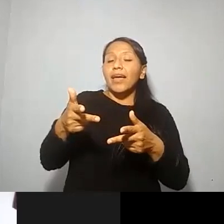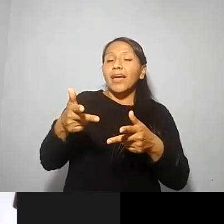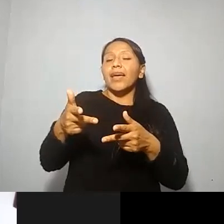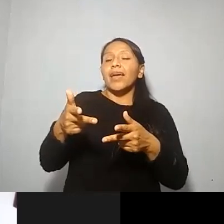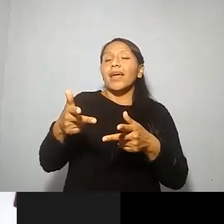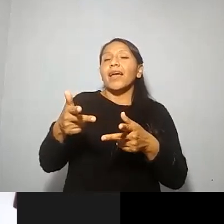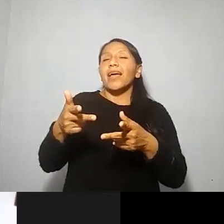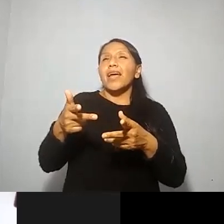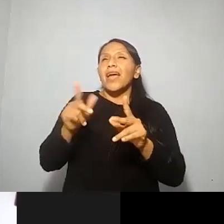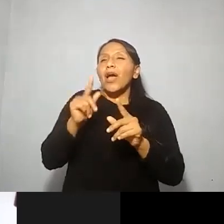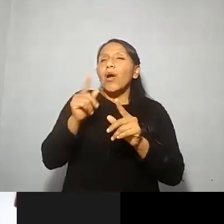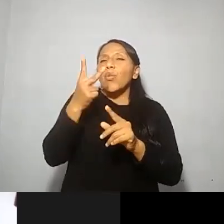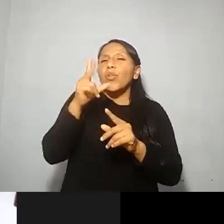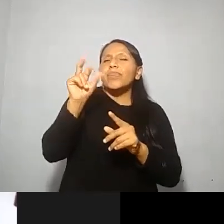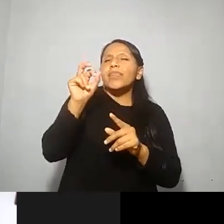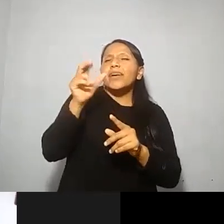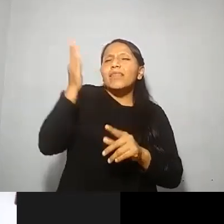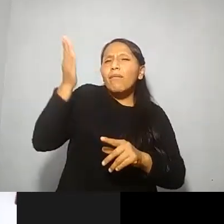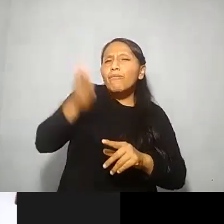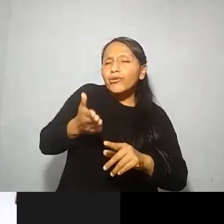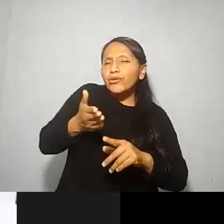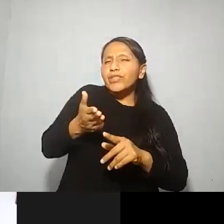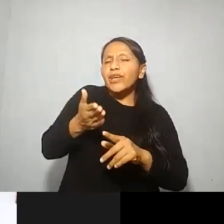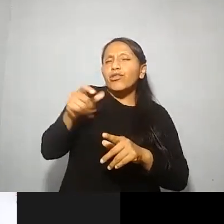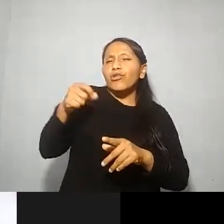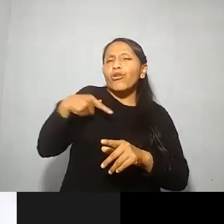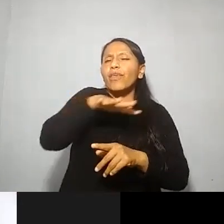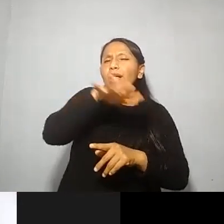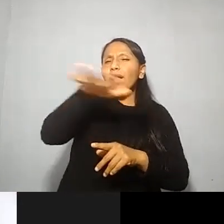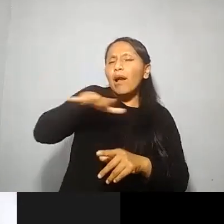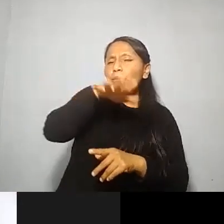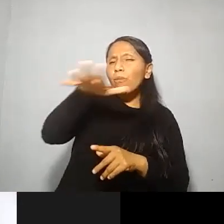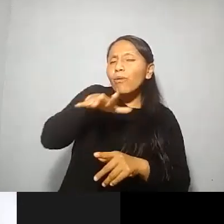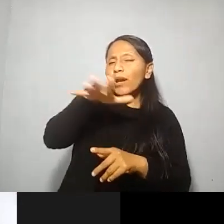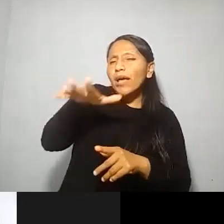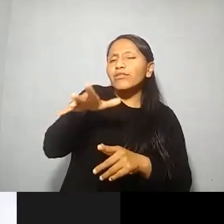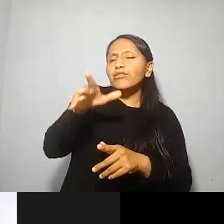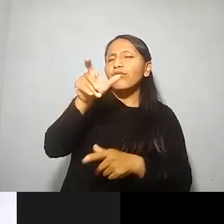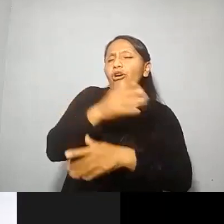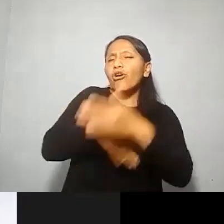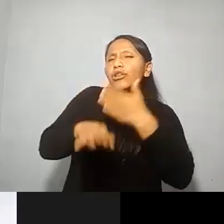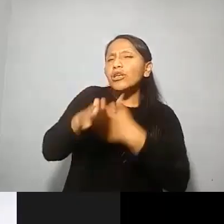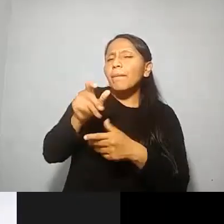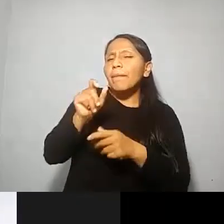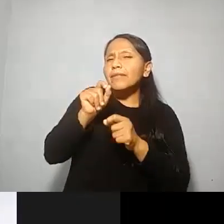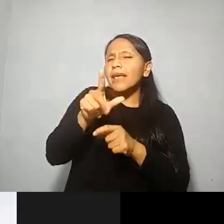solo un 30% de la población con discapacidad